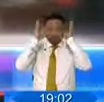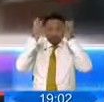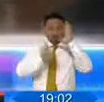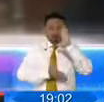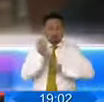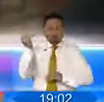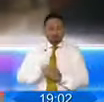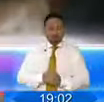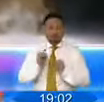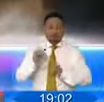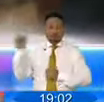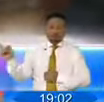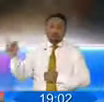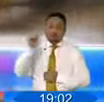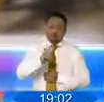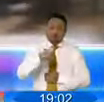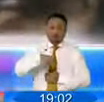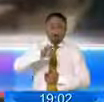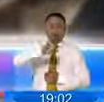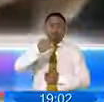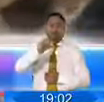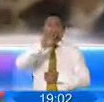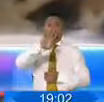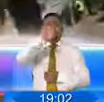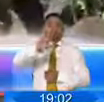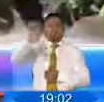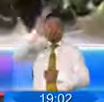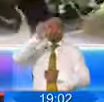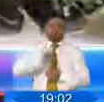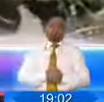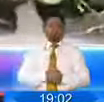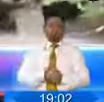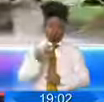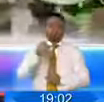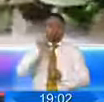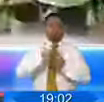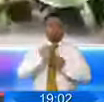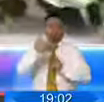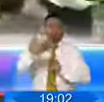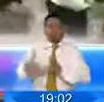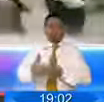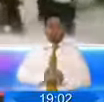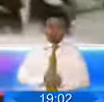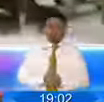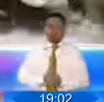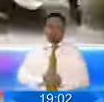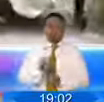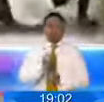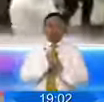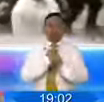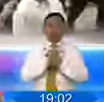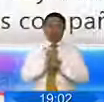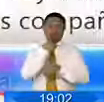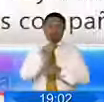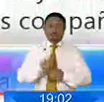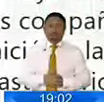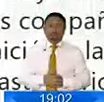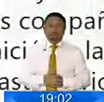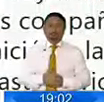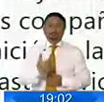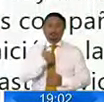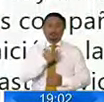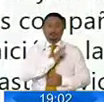Se espera su nuevo retorno para este jueves 4 de enero, un mes después. En su cuenta de Twitter dijo: "Yo voy